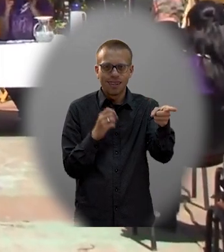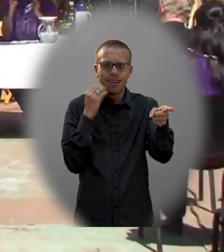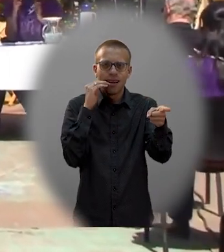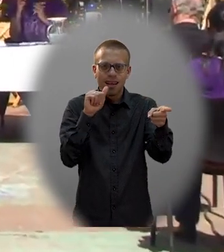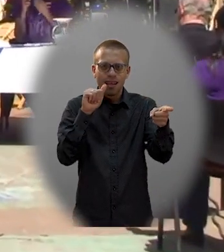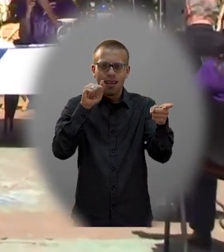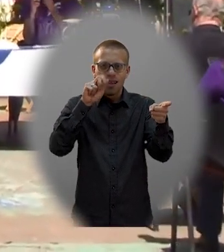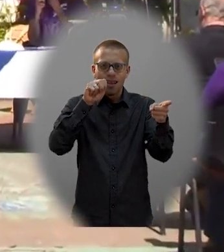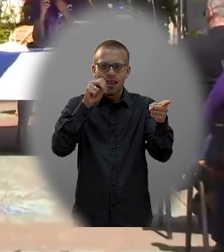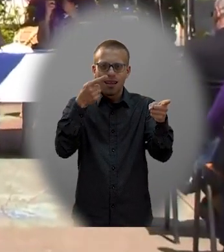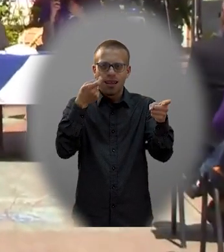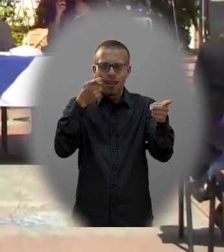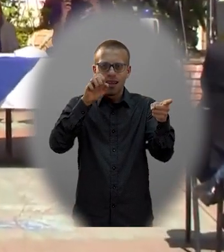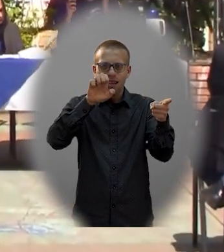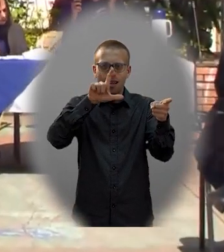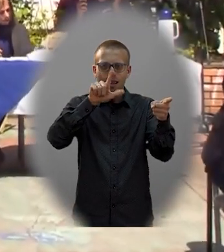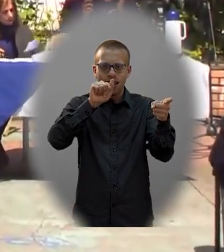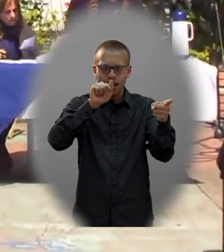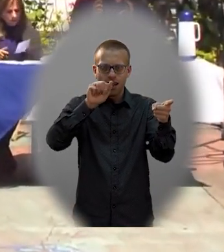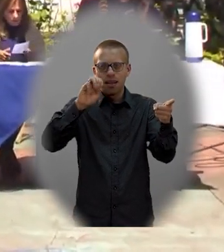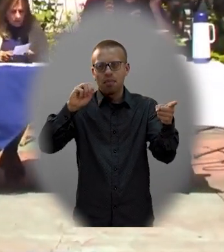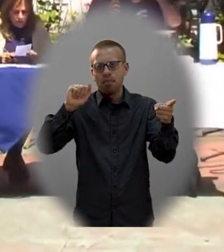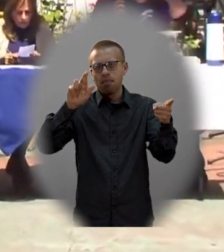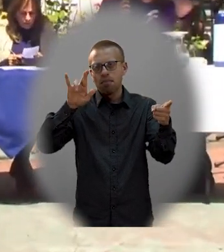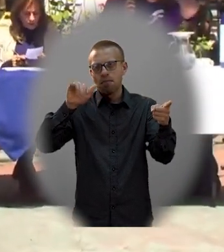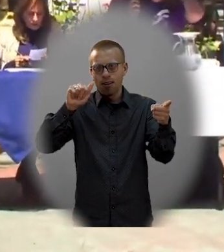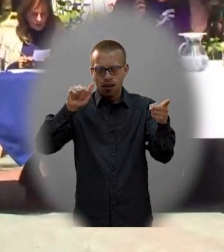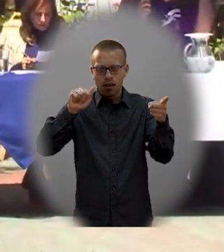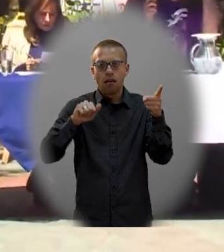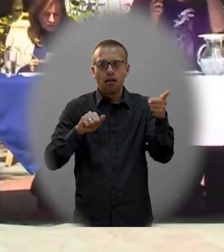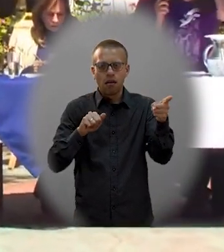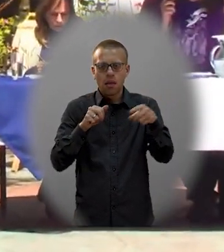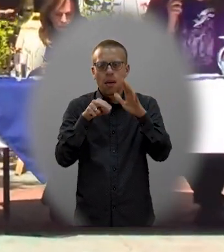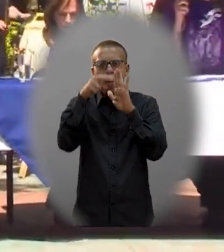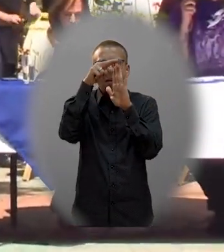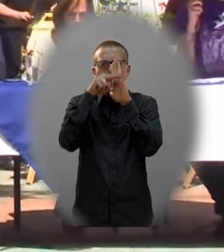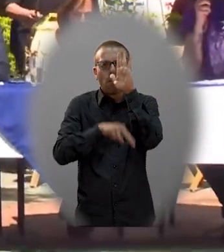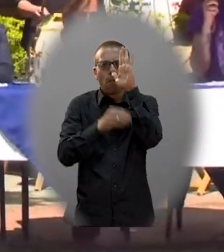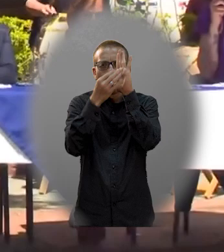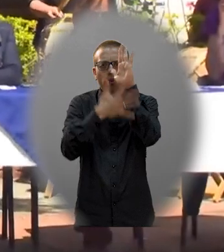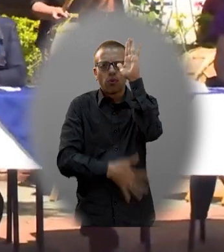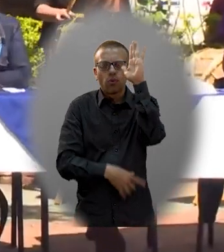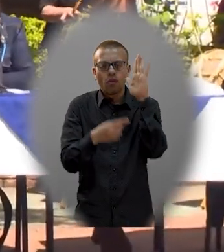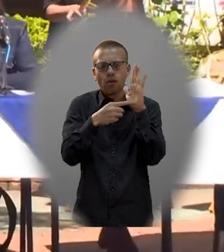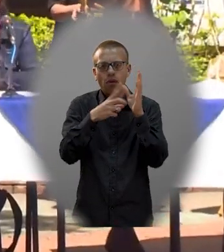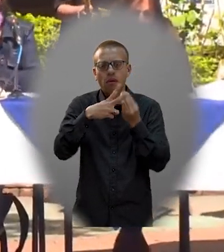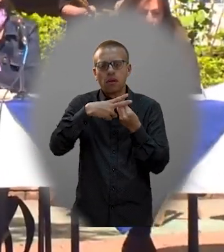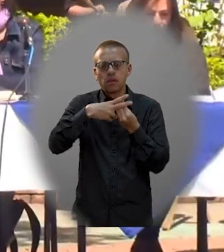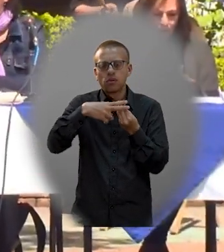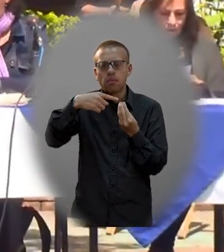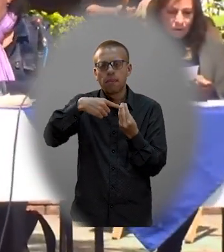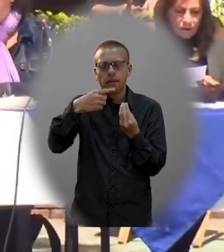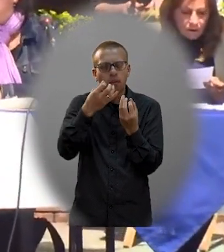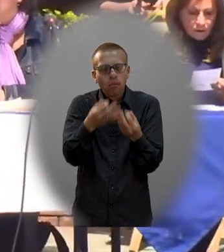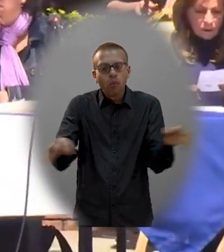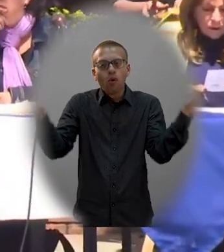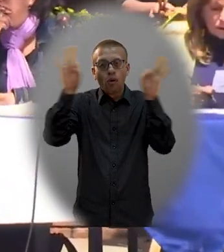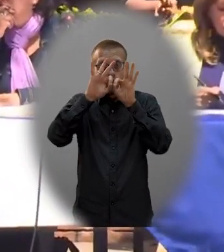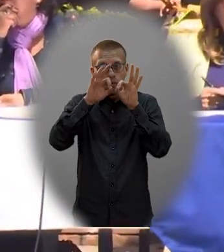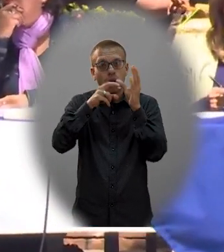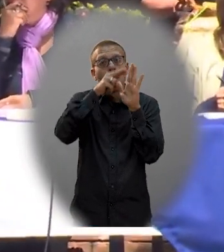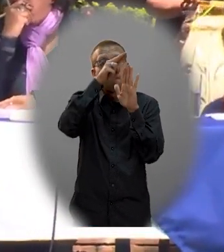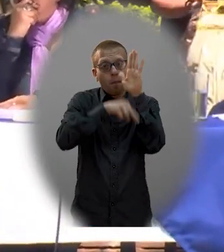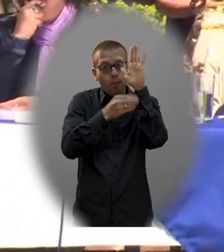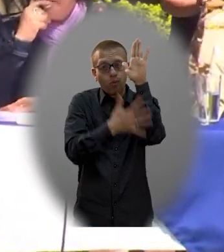María, y es el protocolo es un instrumento importante, pero es absolutamente insuficiente. Tiene